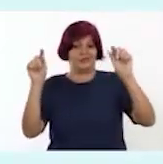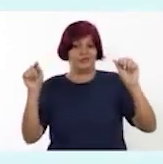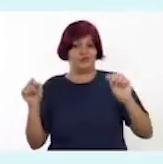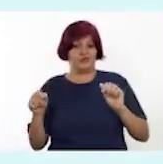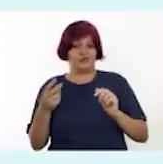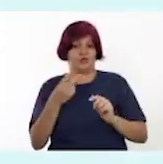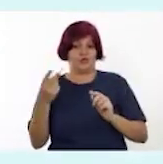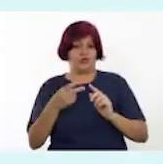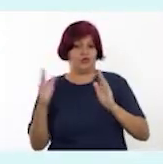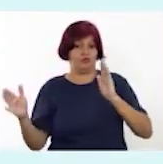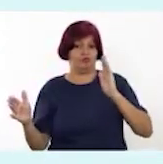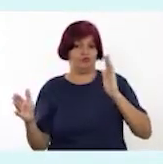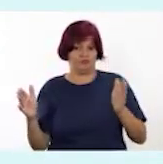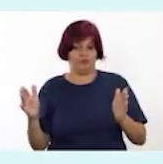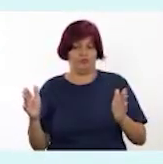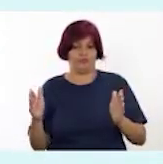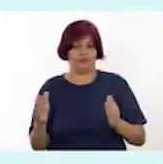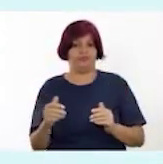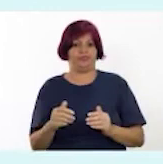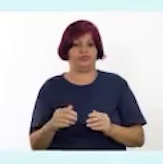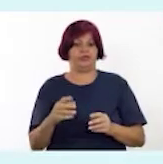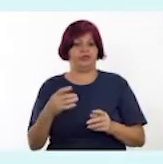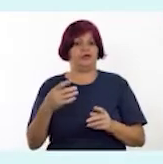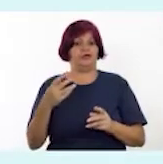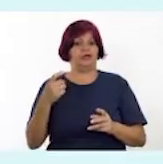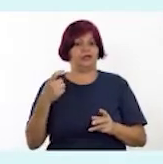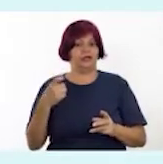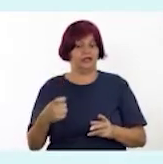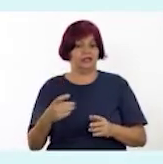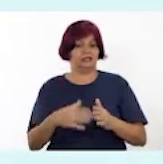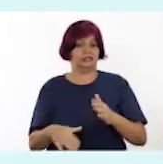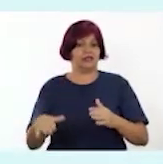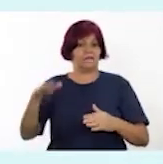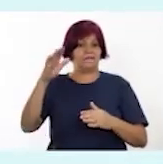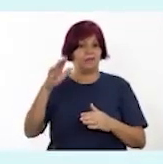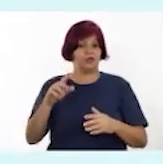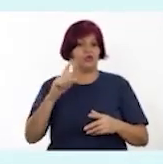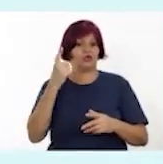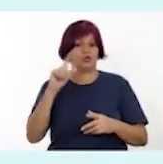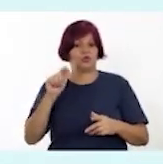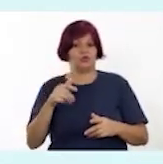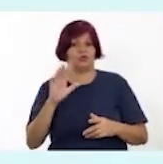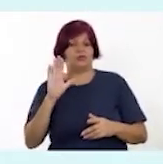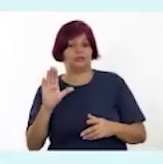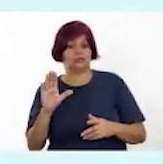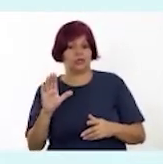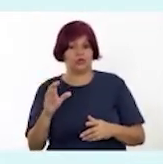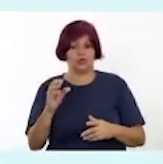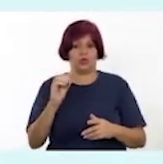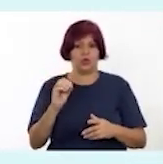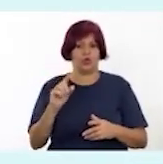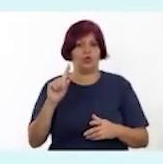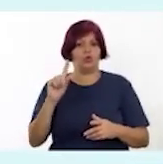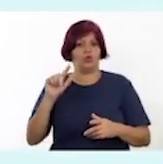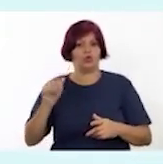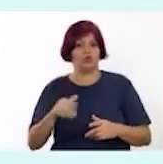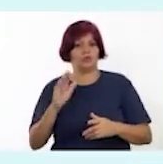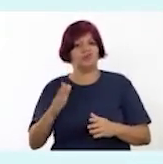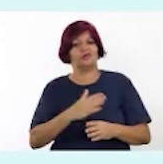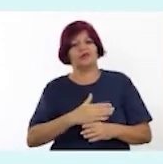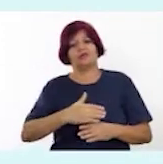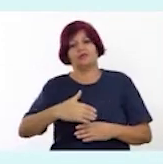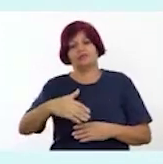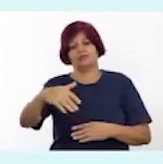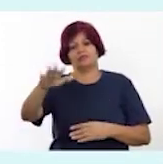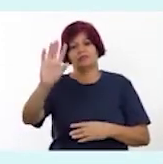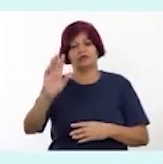en ambos extremos. Las x mayores que 5, que 1,5 o 1,5 hasta infinito.